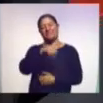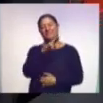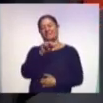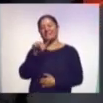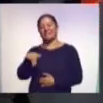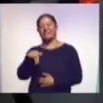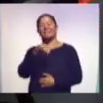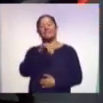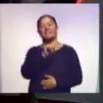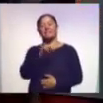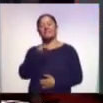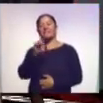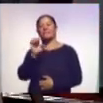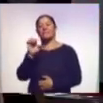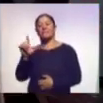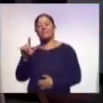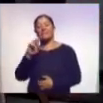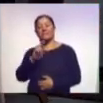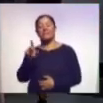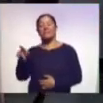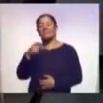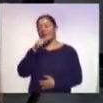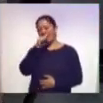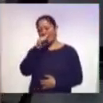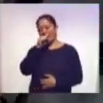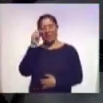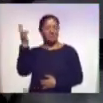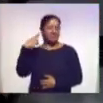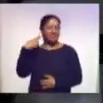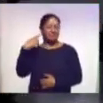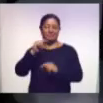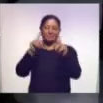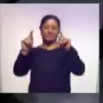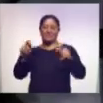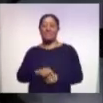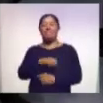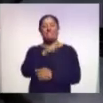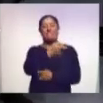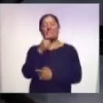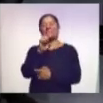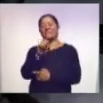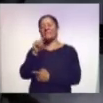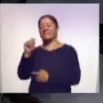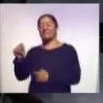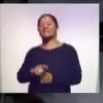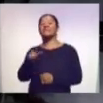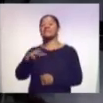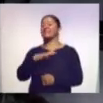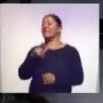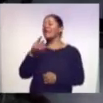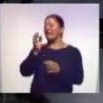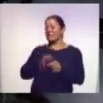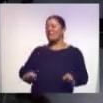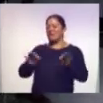es locutor de la XCTT Radio Tlaxcala. Pues mire, se viene un evento importantísimo y por eso la